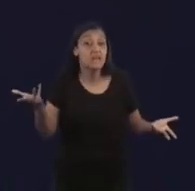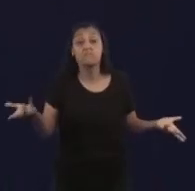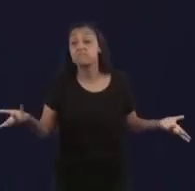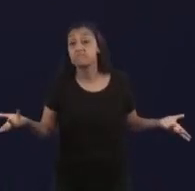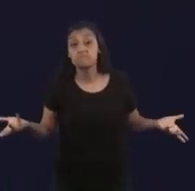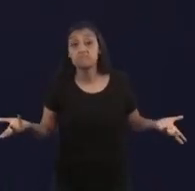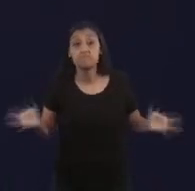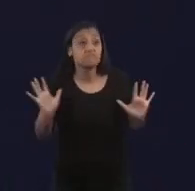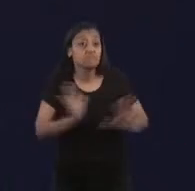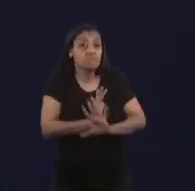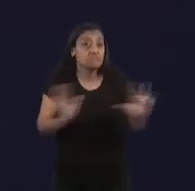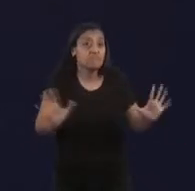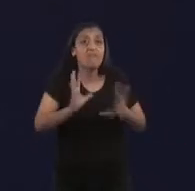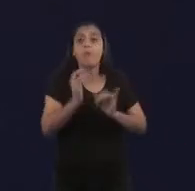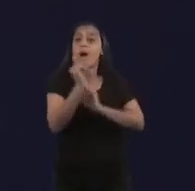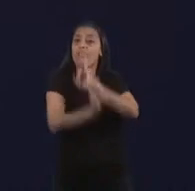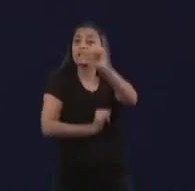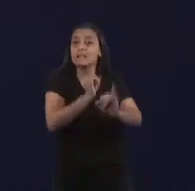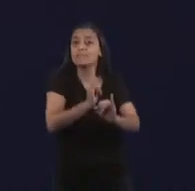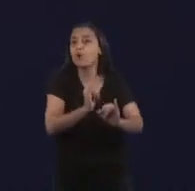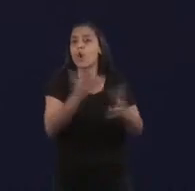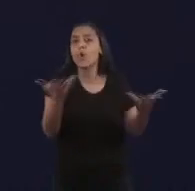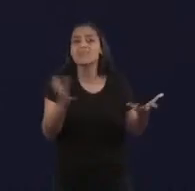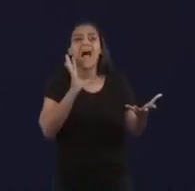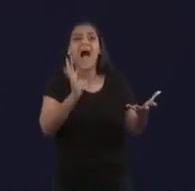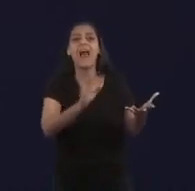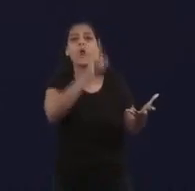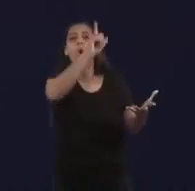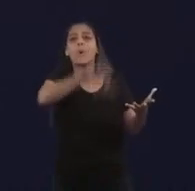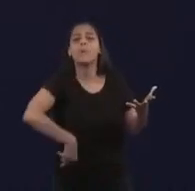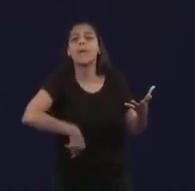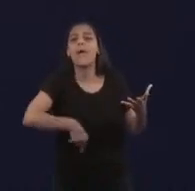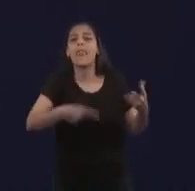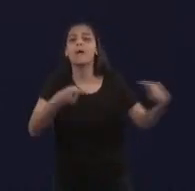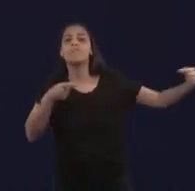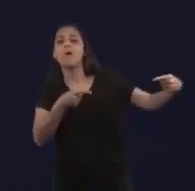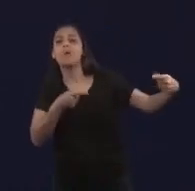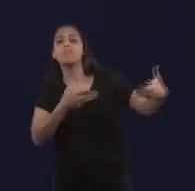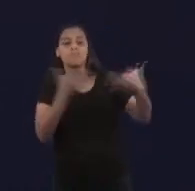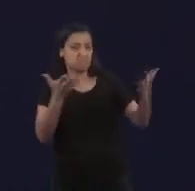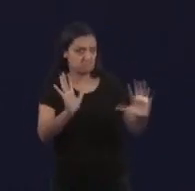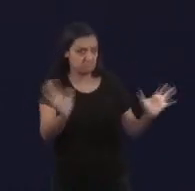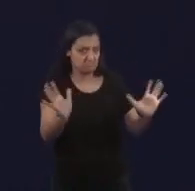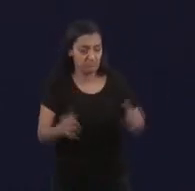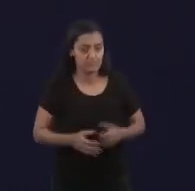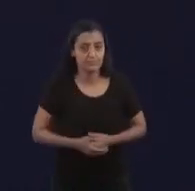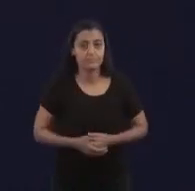no deja de ser eso y no va a interferir jamás en la relación. De hecho,